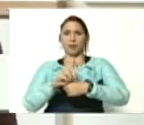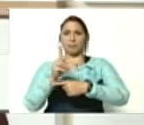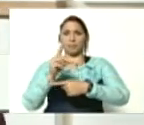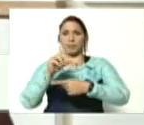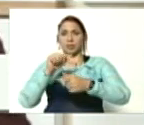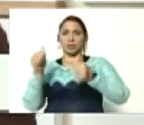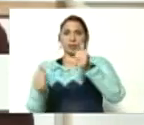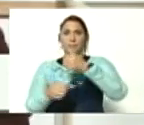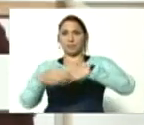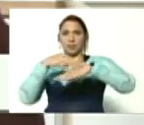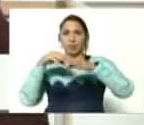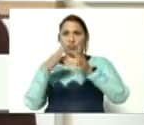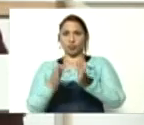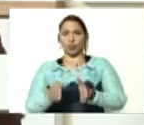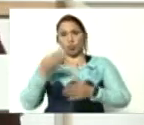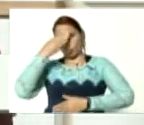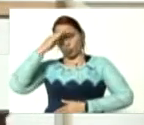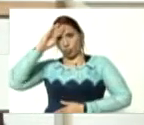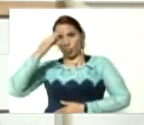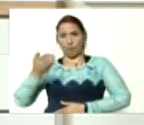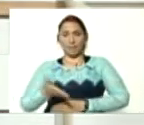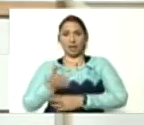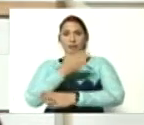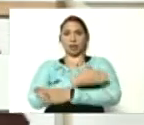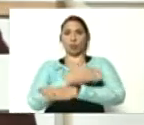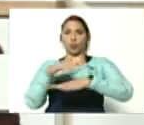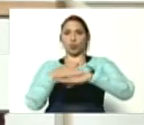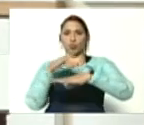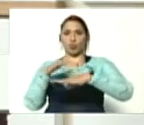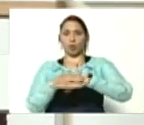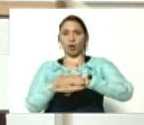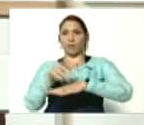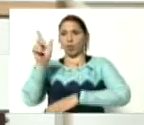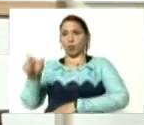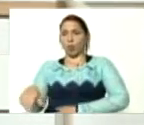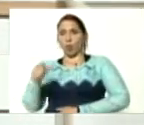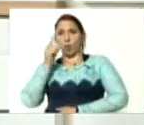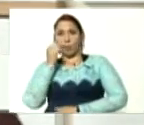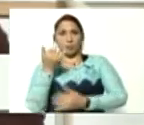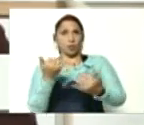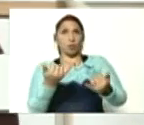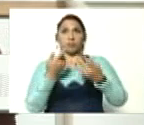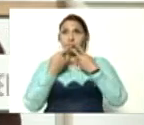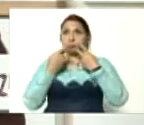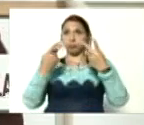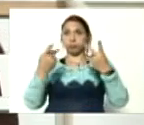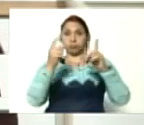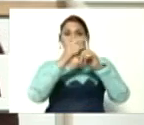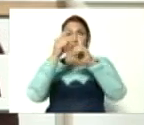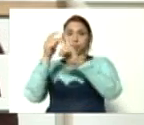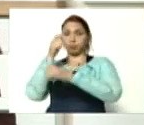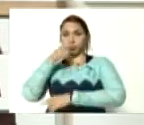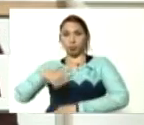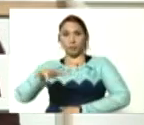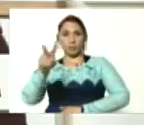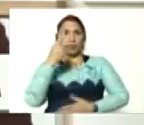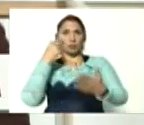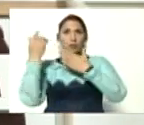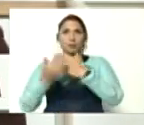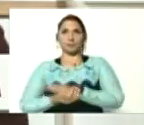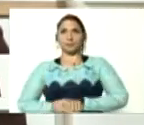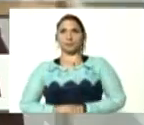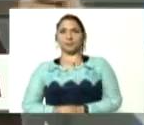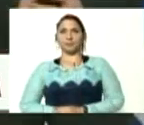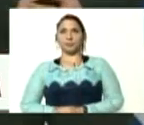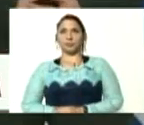que se encuentra acá en nuestro país desde el pasado jueves. Se trata de Ricardo Cabrizas, quien de inmediato va a dirigir unas palabras al pueblo venezolano. Adelante, muy buenas